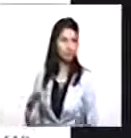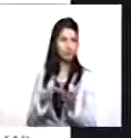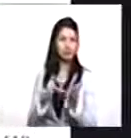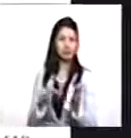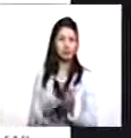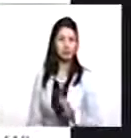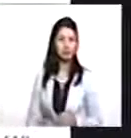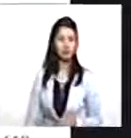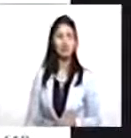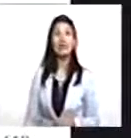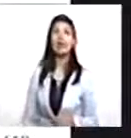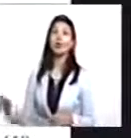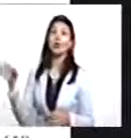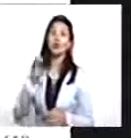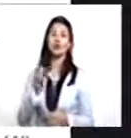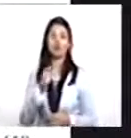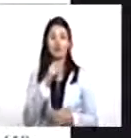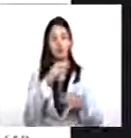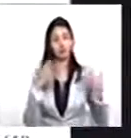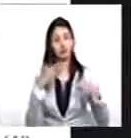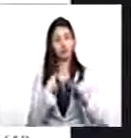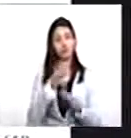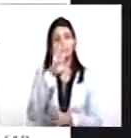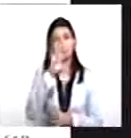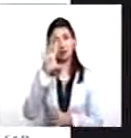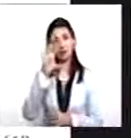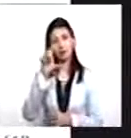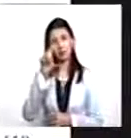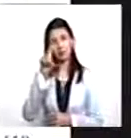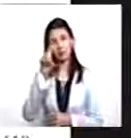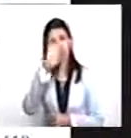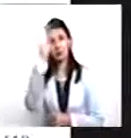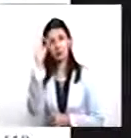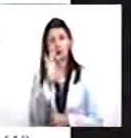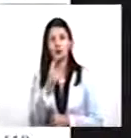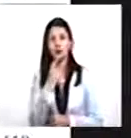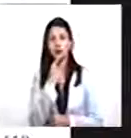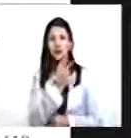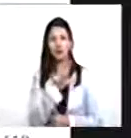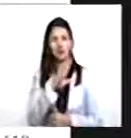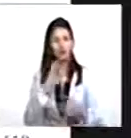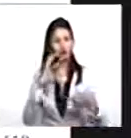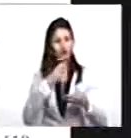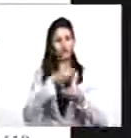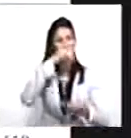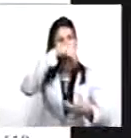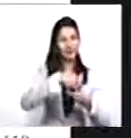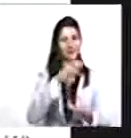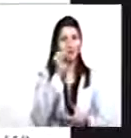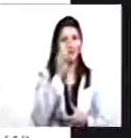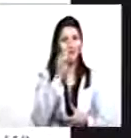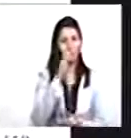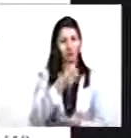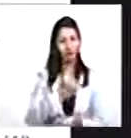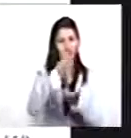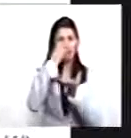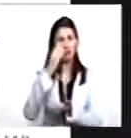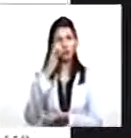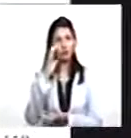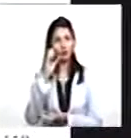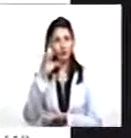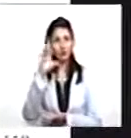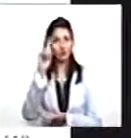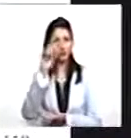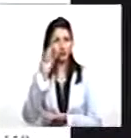posee el 56% de las acciones de Transelca. La nación podrá capitalizar a su nombre